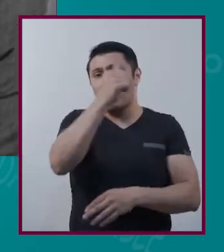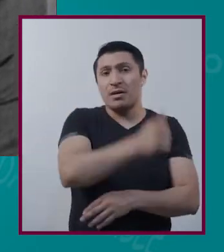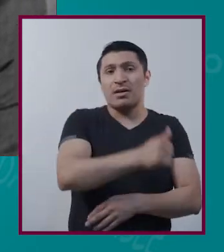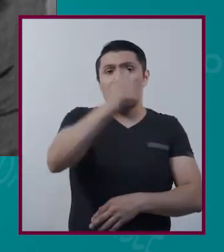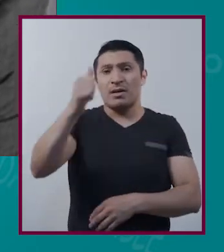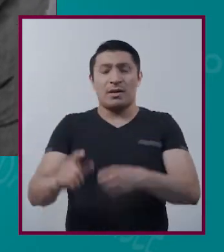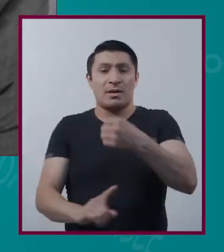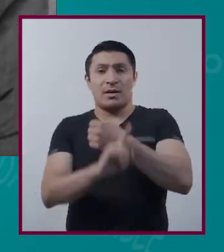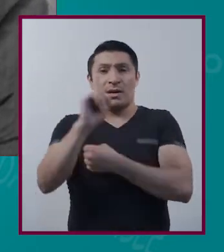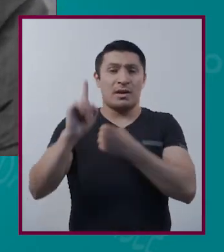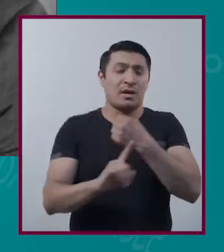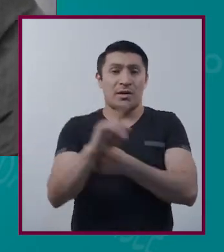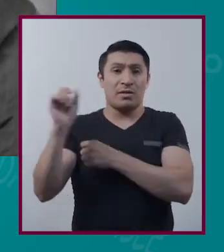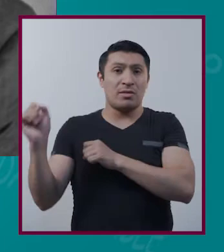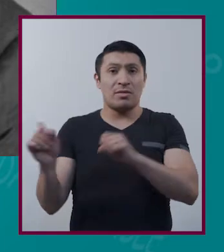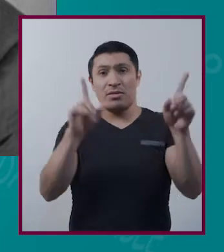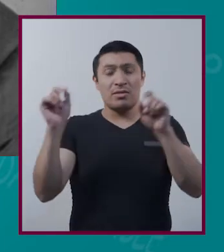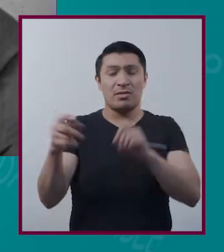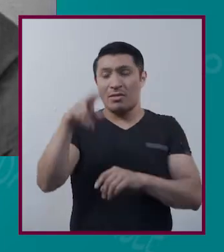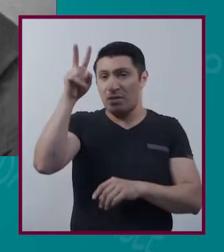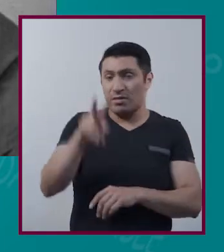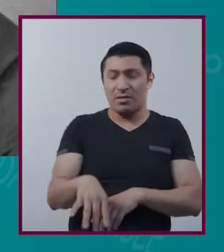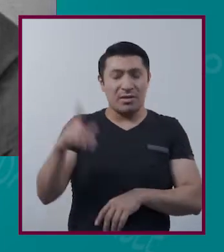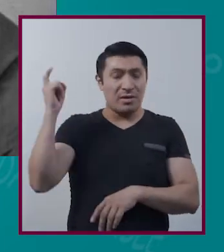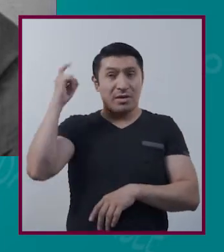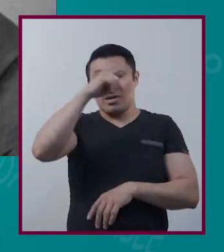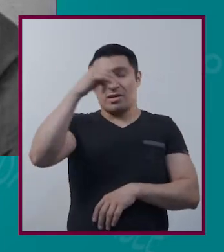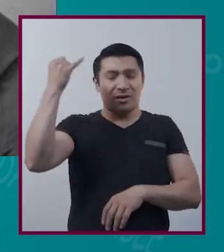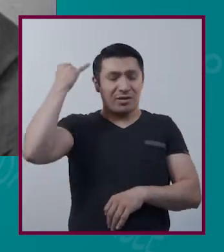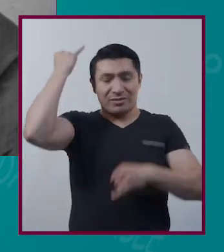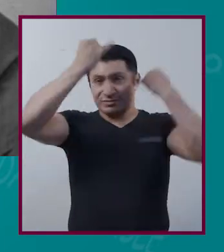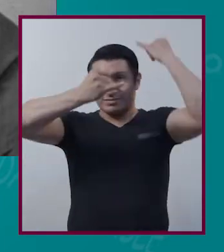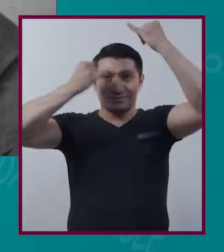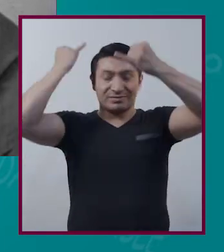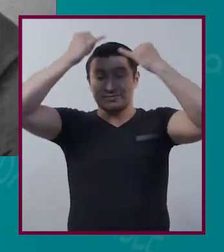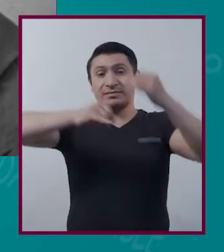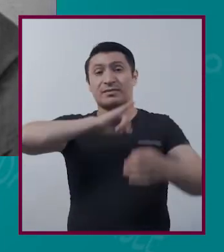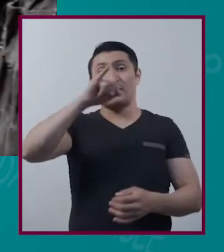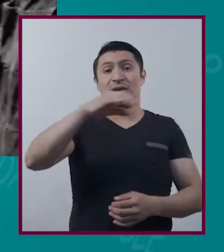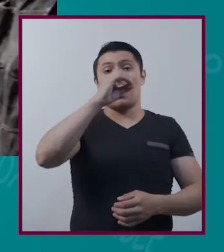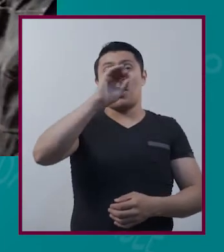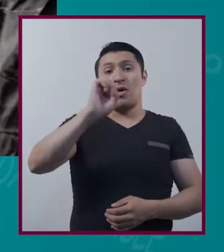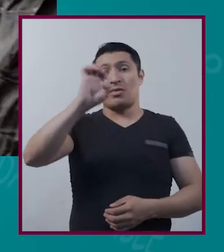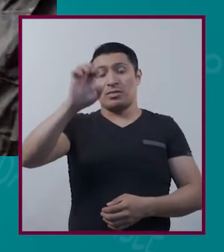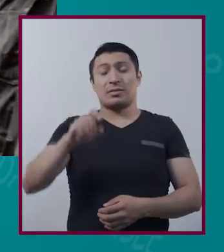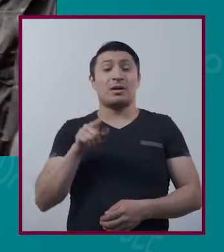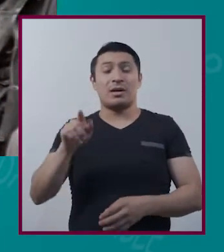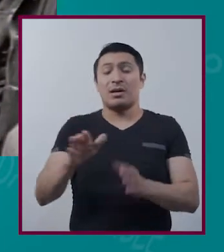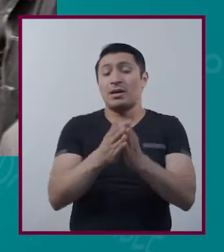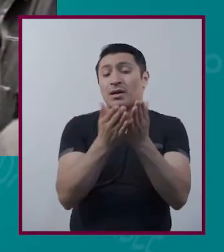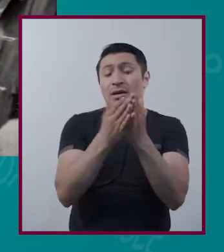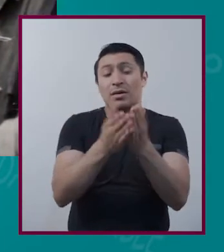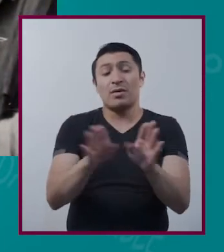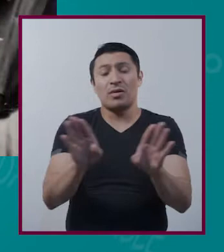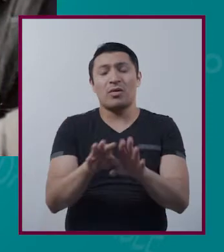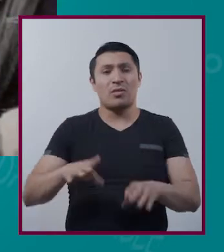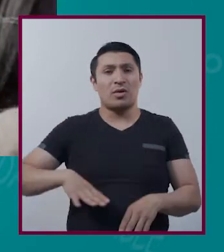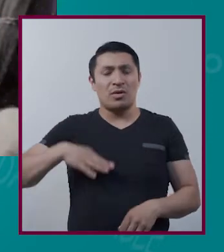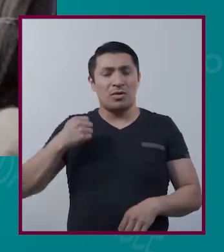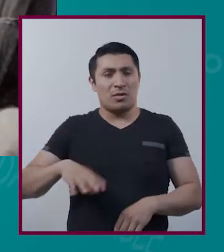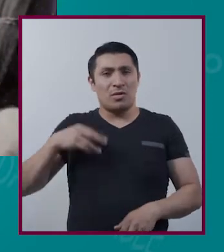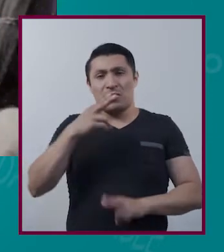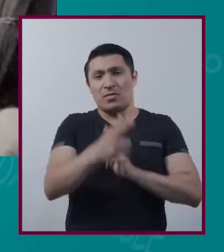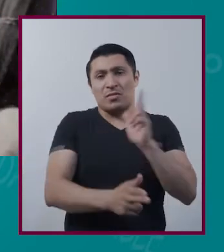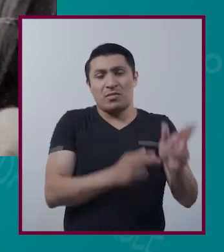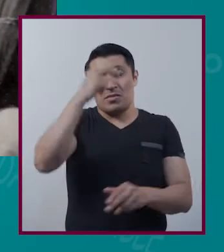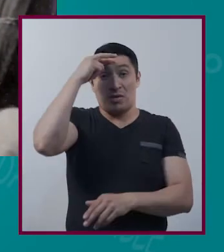representaba cada problema publicitario un verdadero reto a la imaginación. José Trigo, novela que aborda la